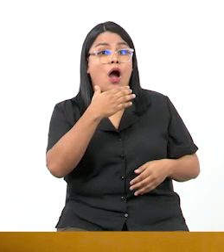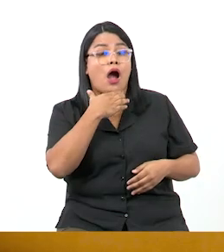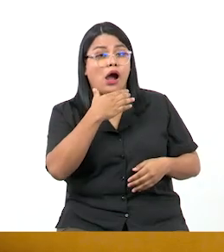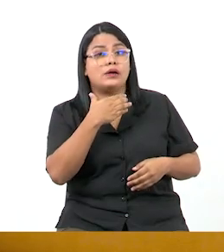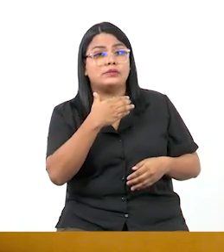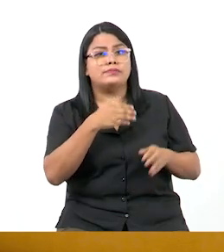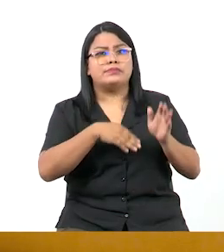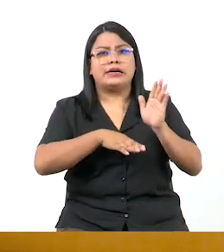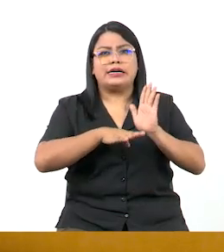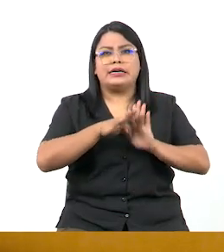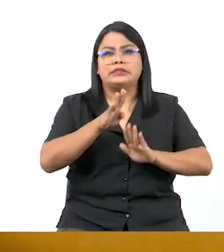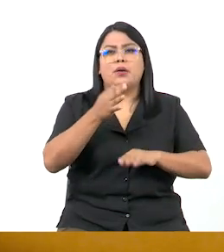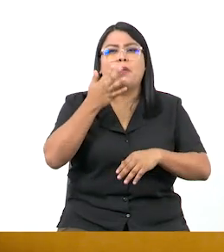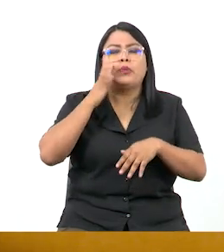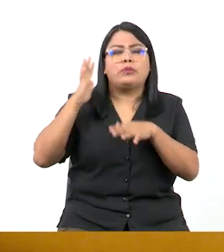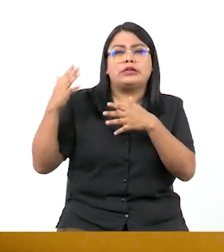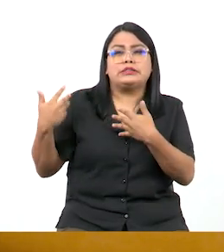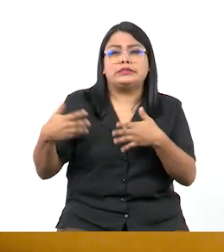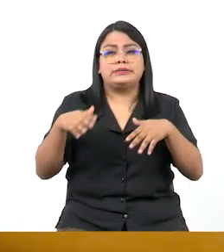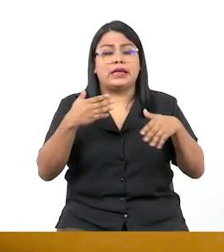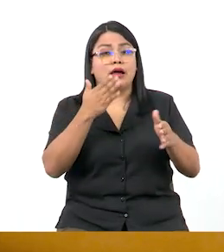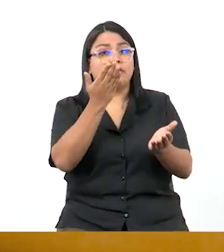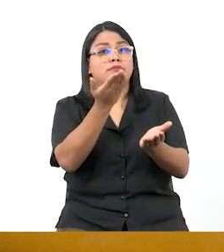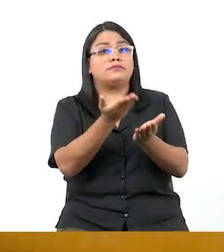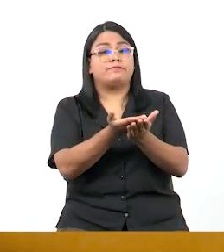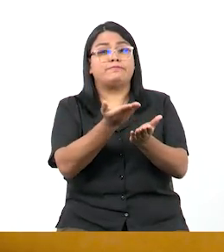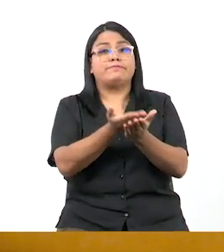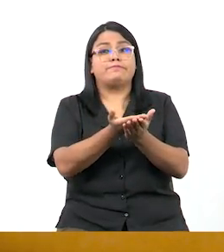Y esta actividad compleja son